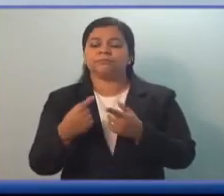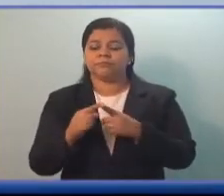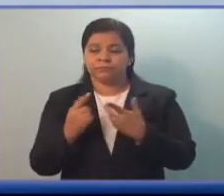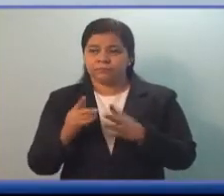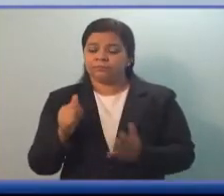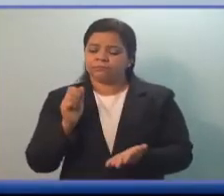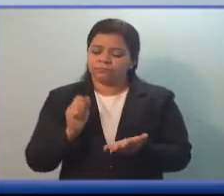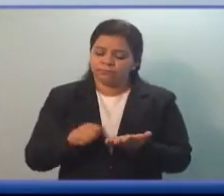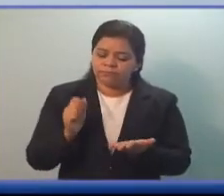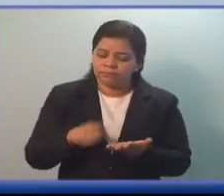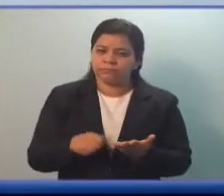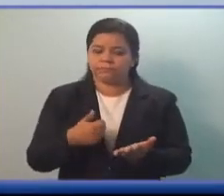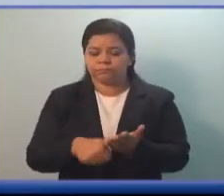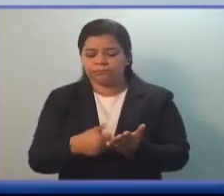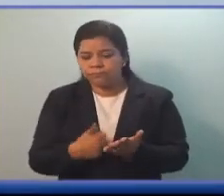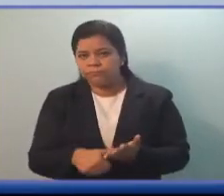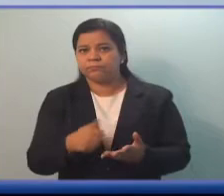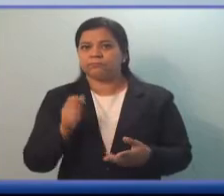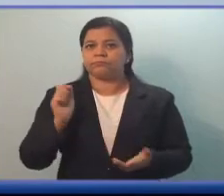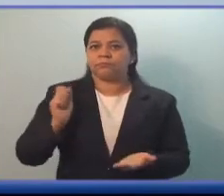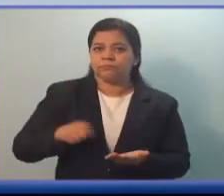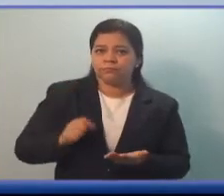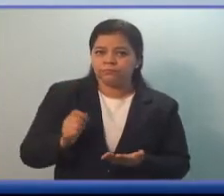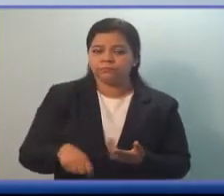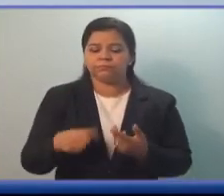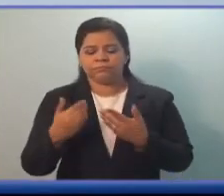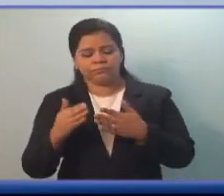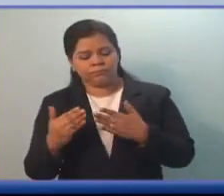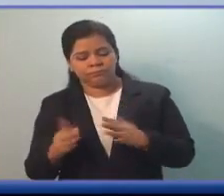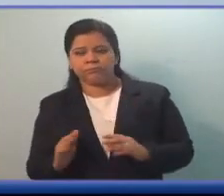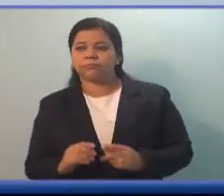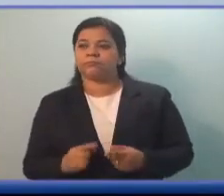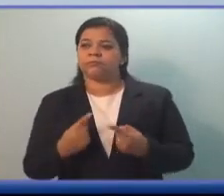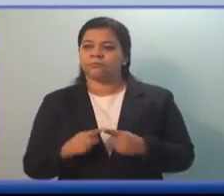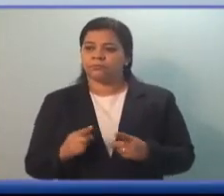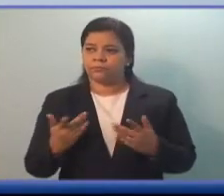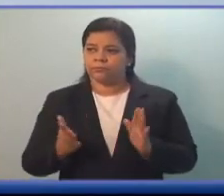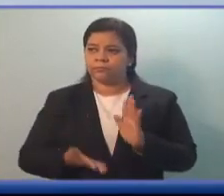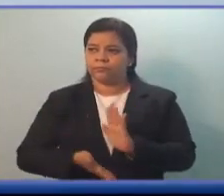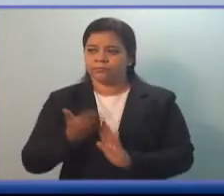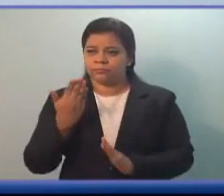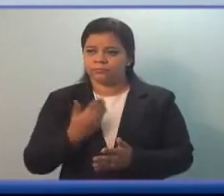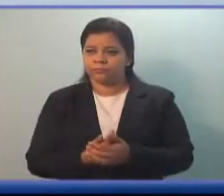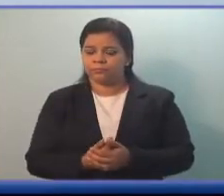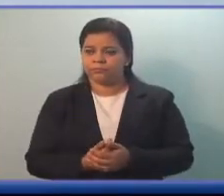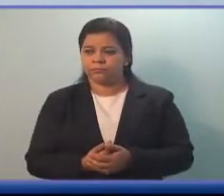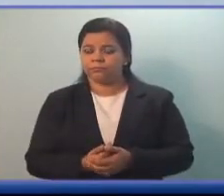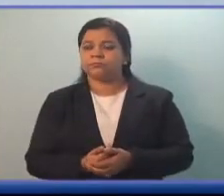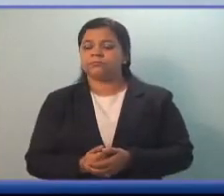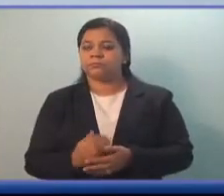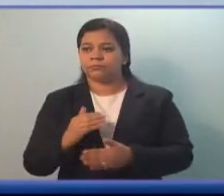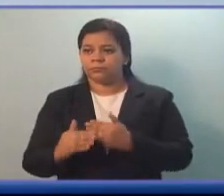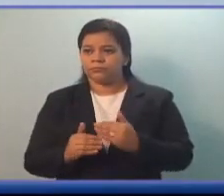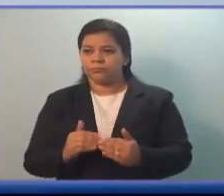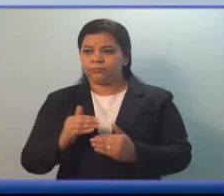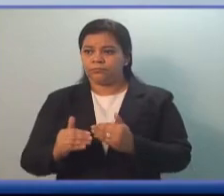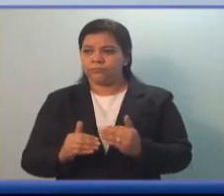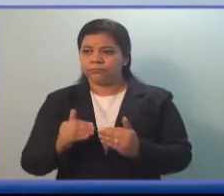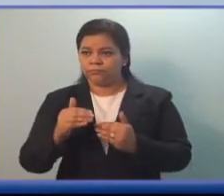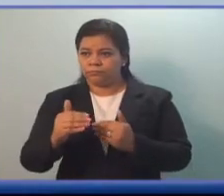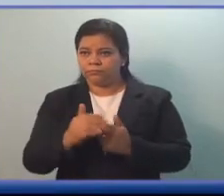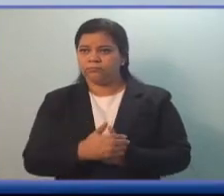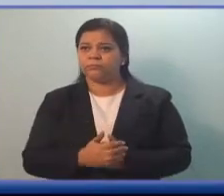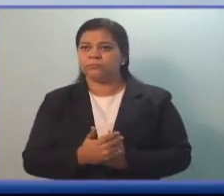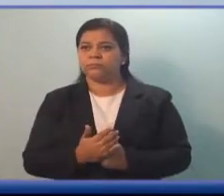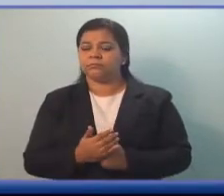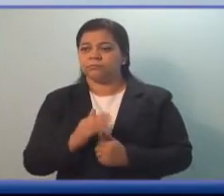abogados, procuradores, jueces, etc. Y luego también en el CNJ daba